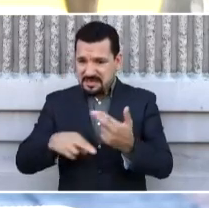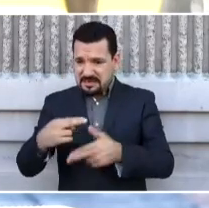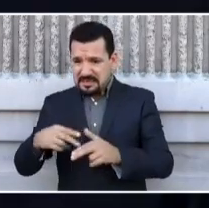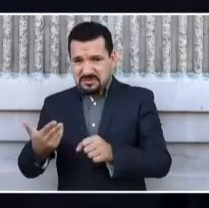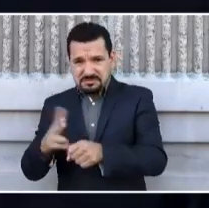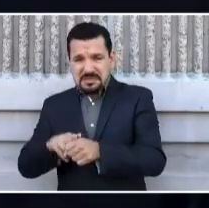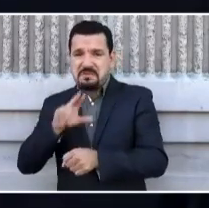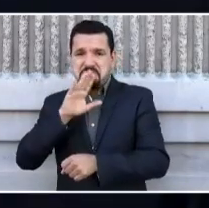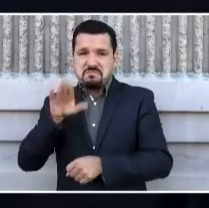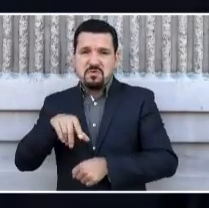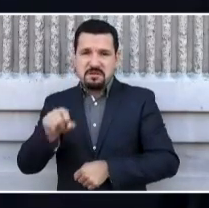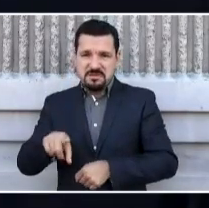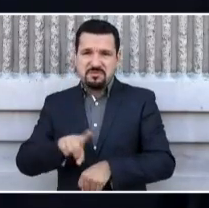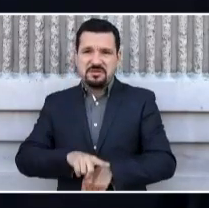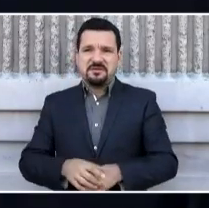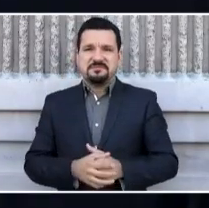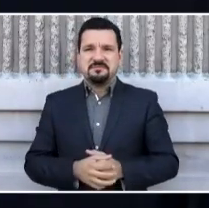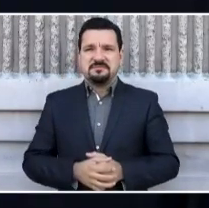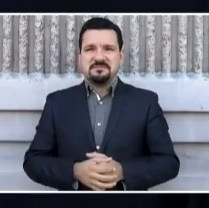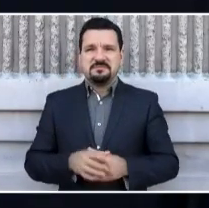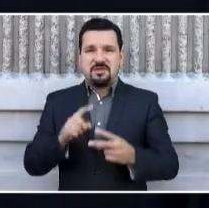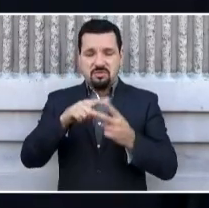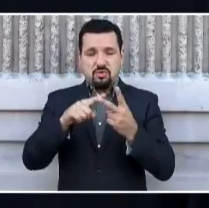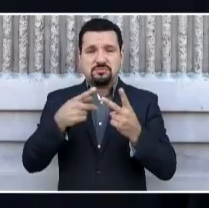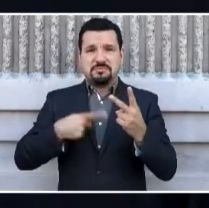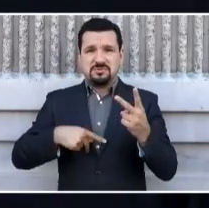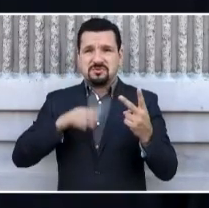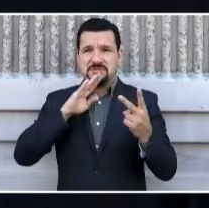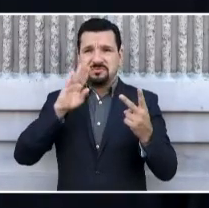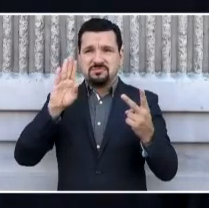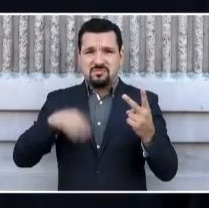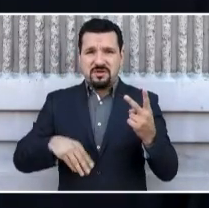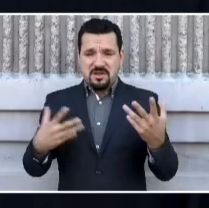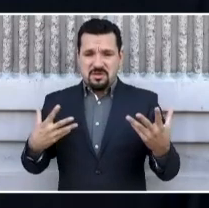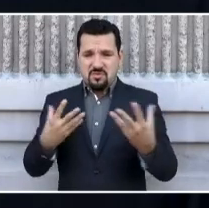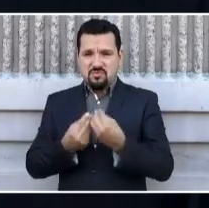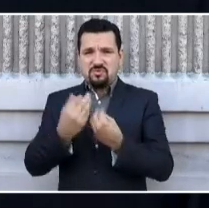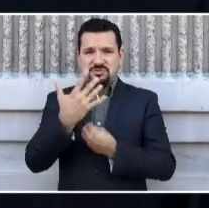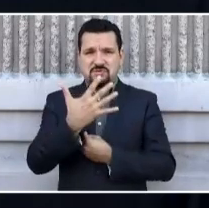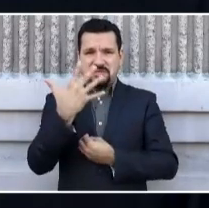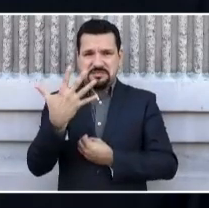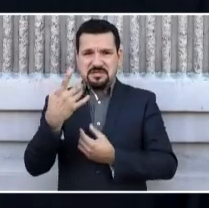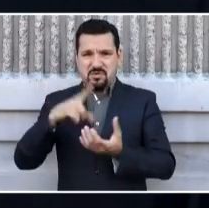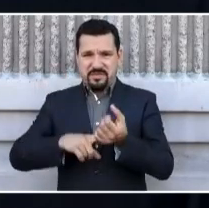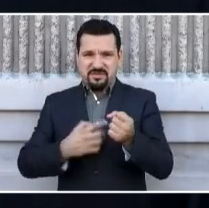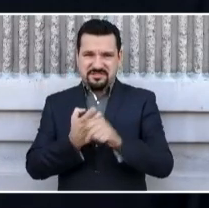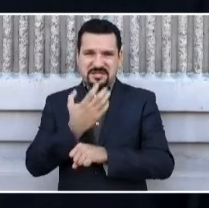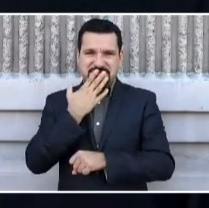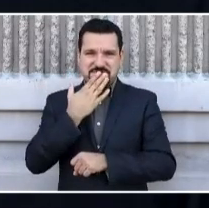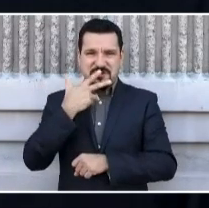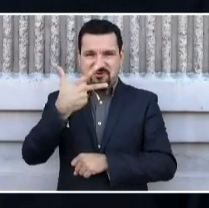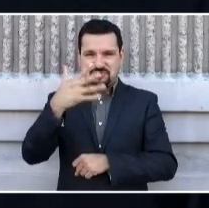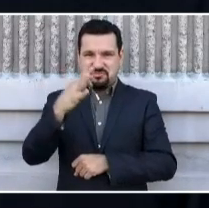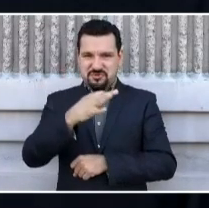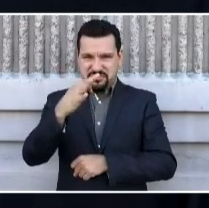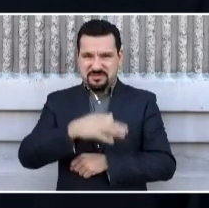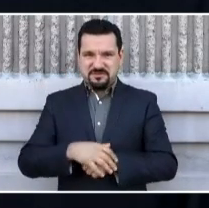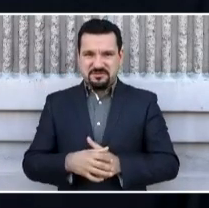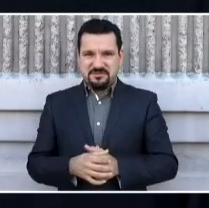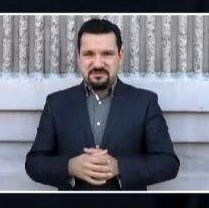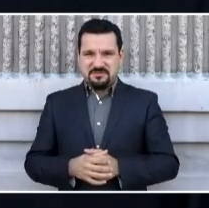reingreso. Con las dos defunciones se acumulan 55 en el estado de Sonora, la letalidad es de 8%, que